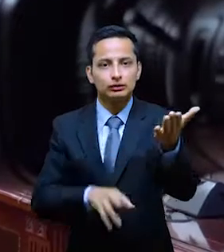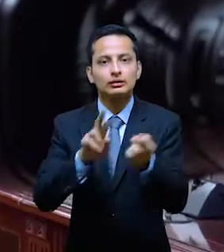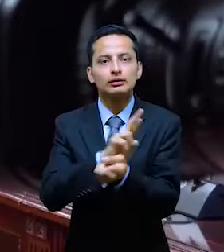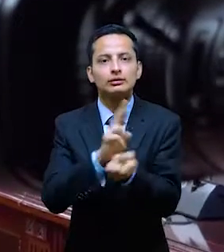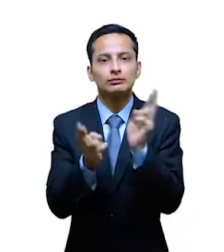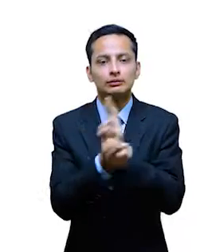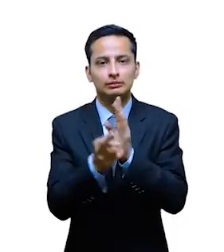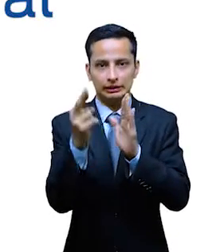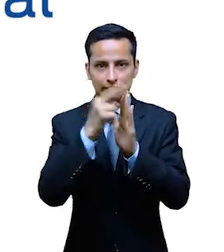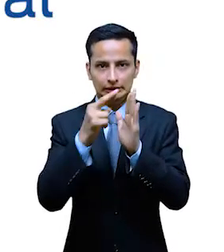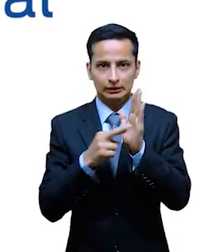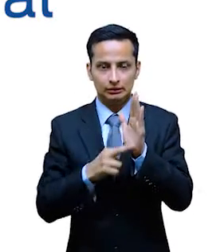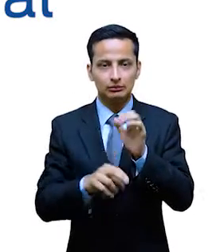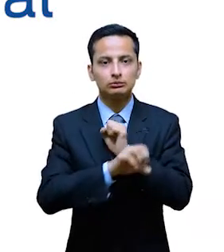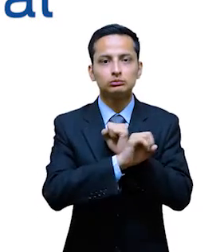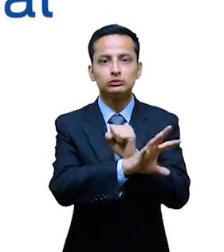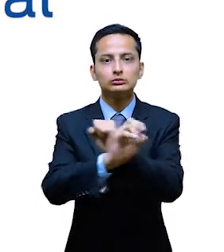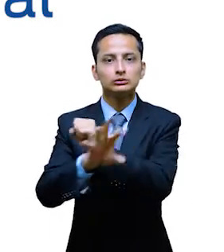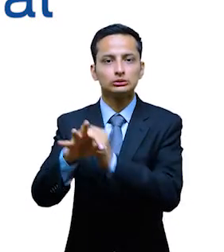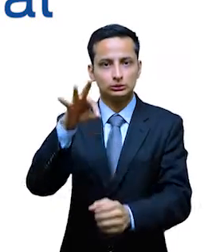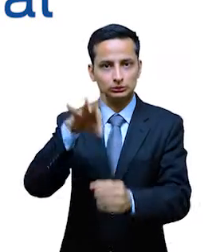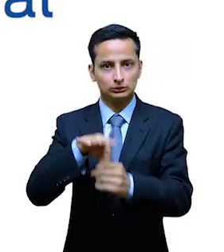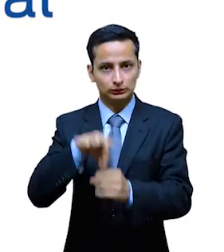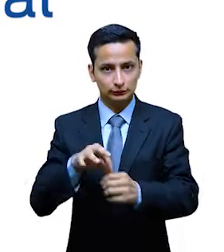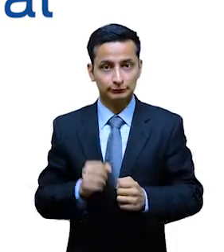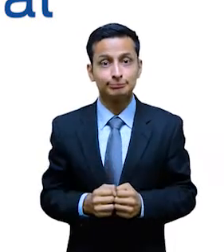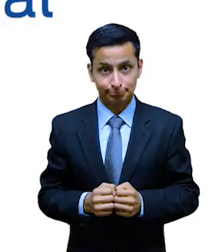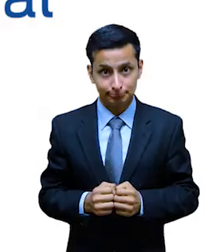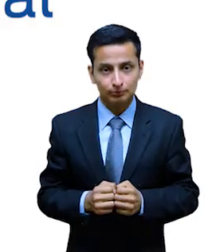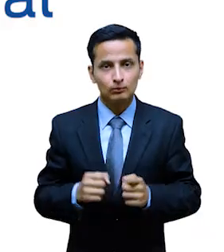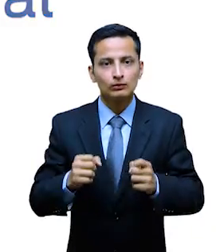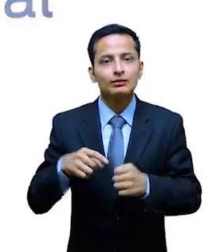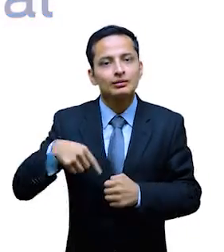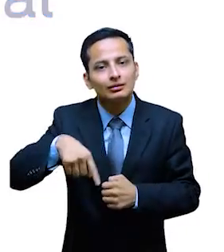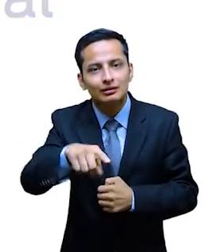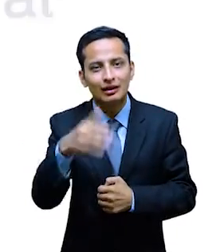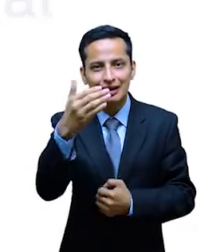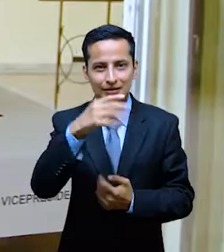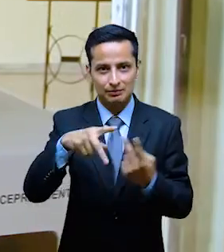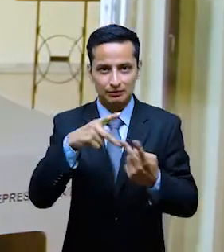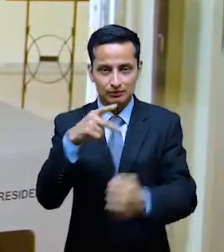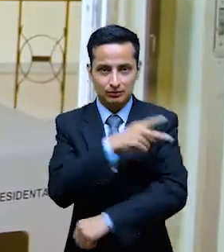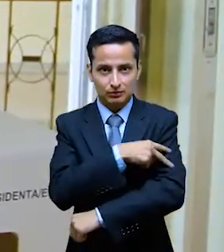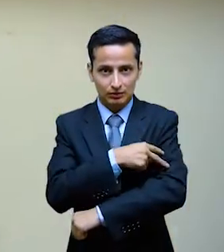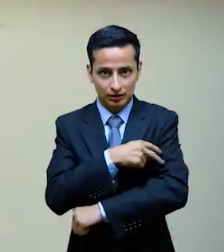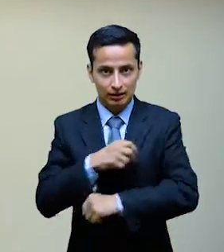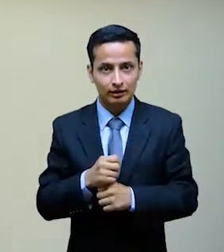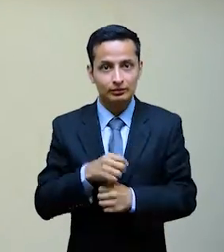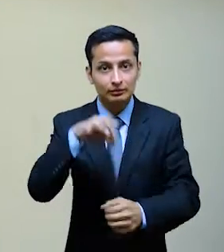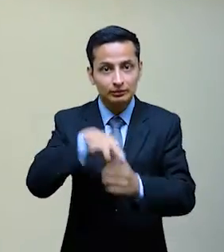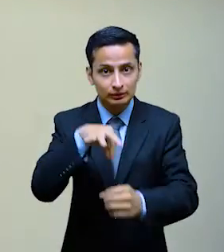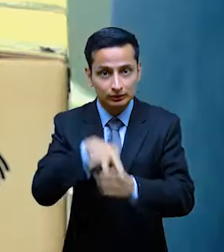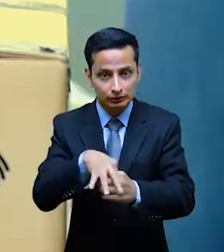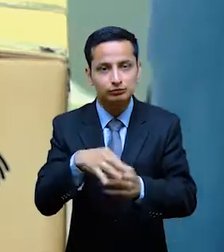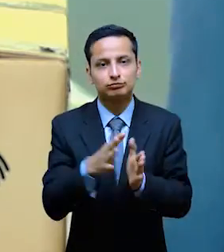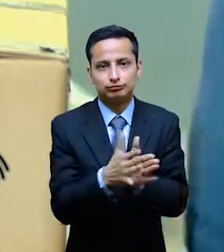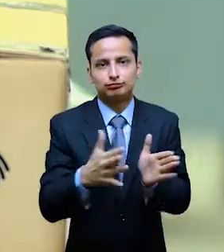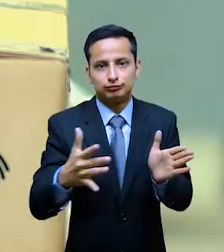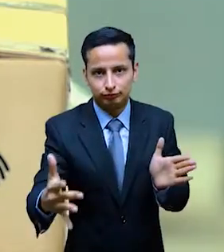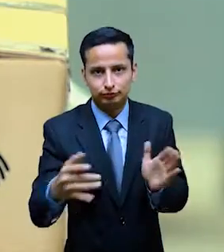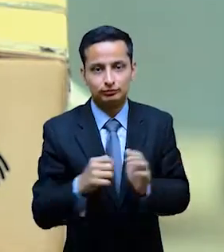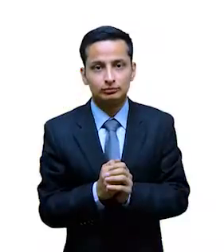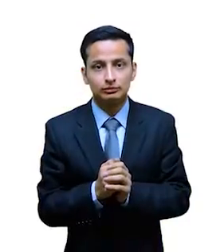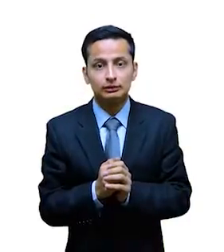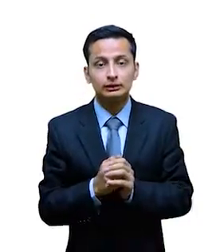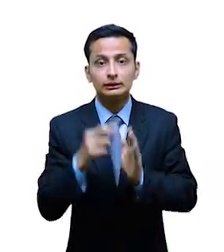el proyecto de reformas al Reglamento de Promoción Electoral, mismo que regirá para las elecciones seccionales